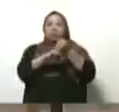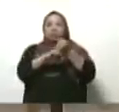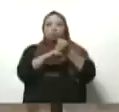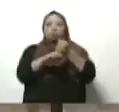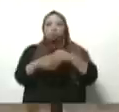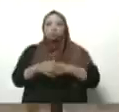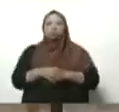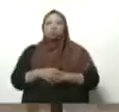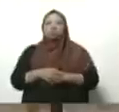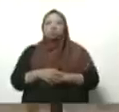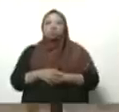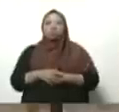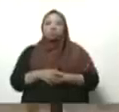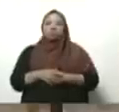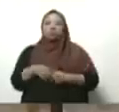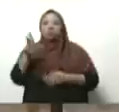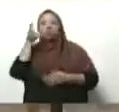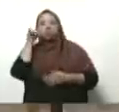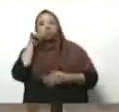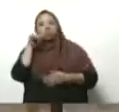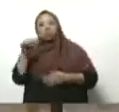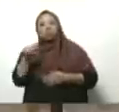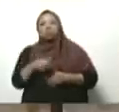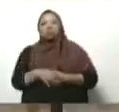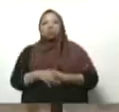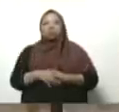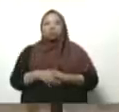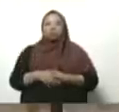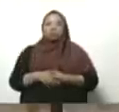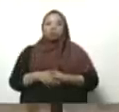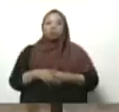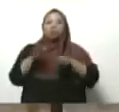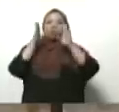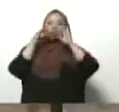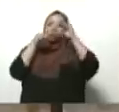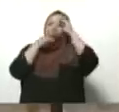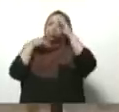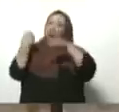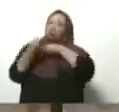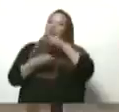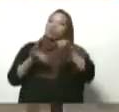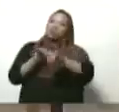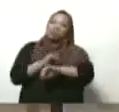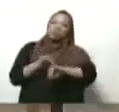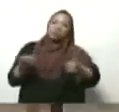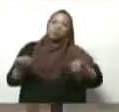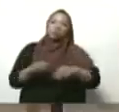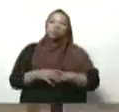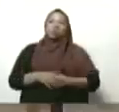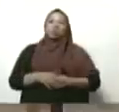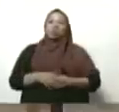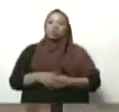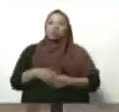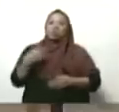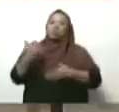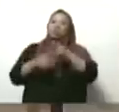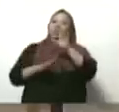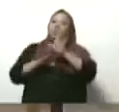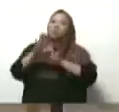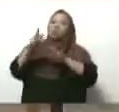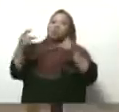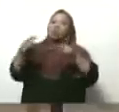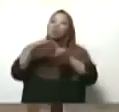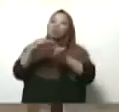queremos escuchar las denuncias en tiempo real atenderlas en tiempo real avanzar y lograr